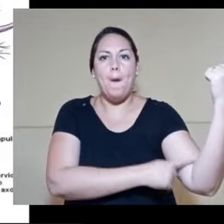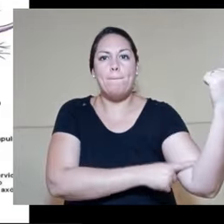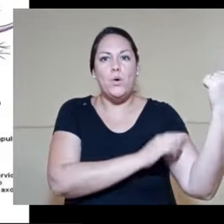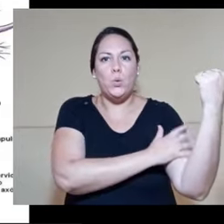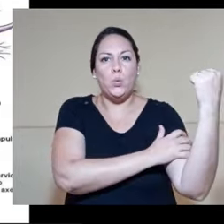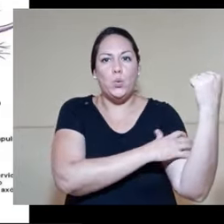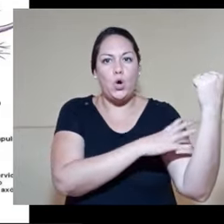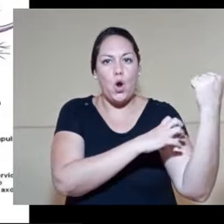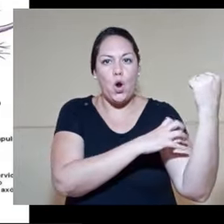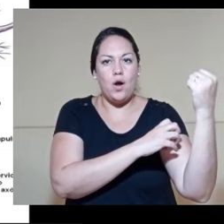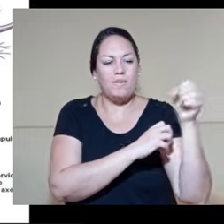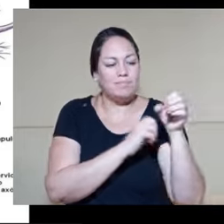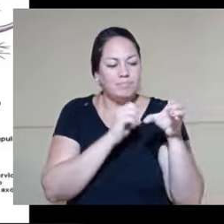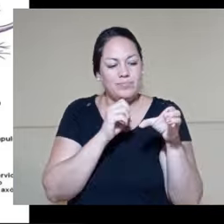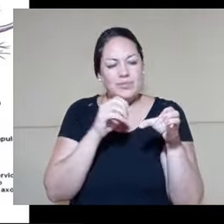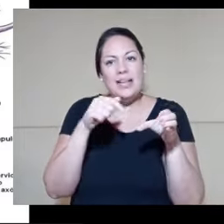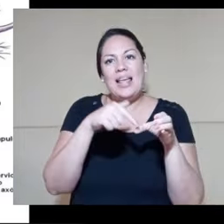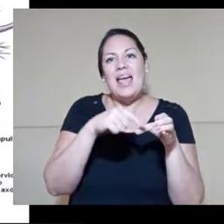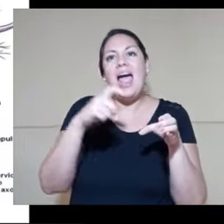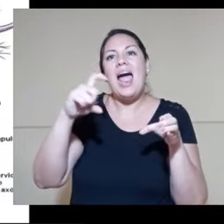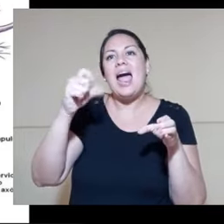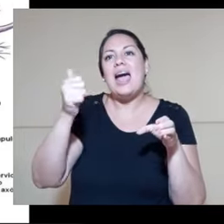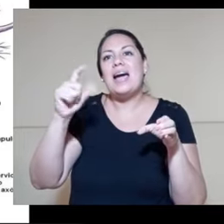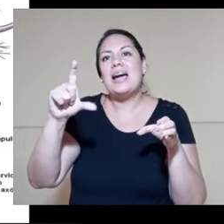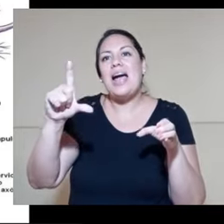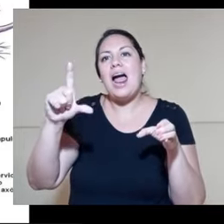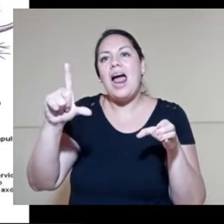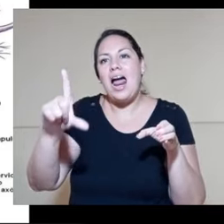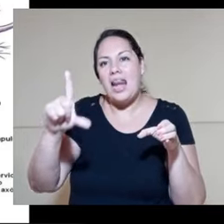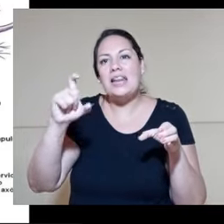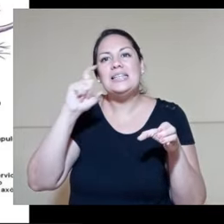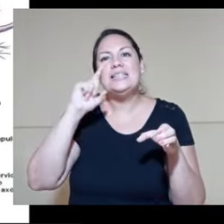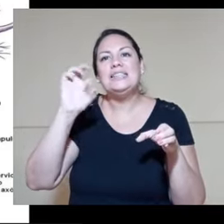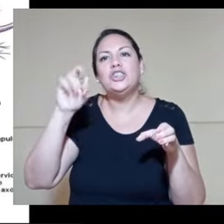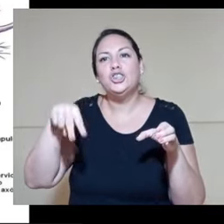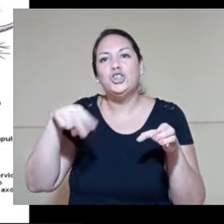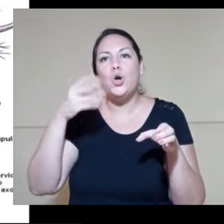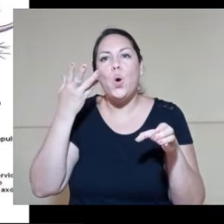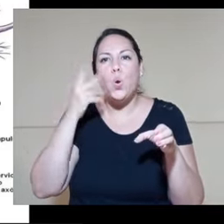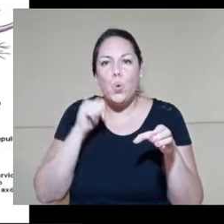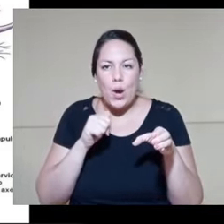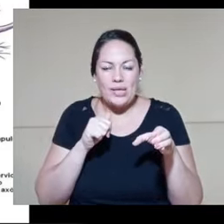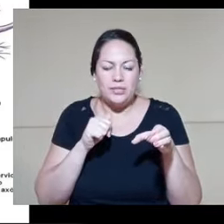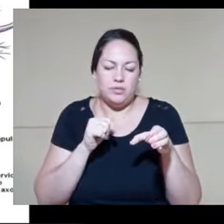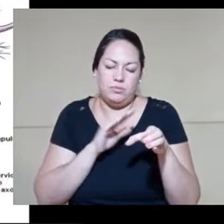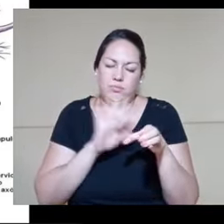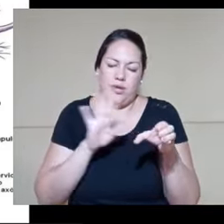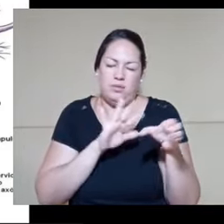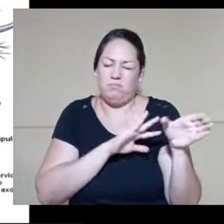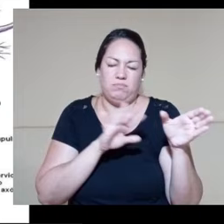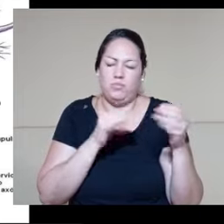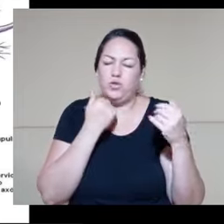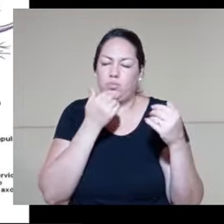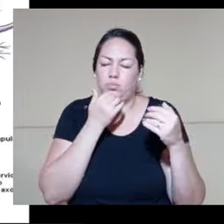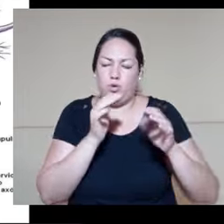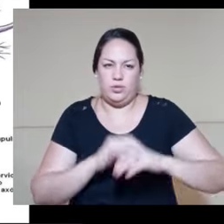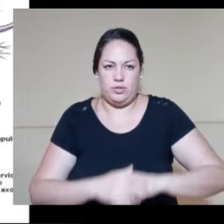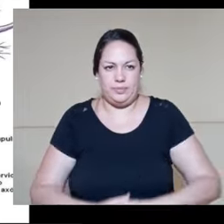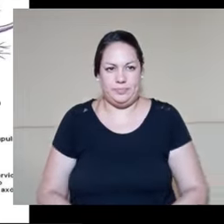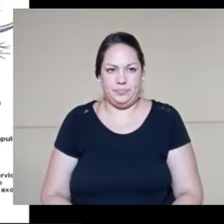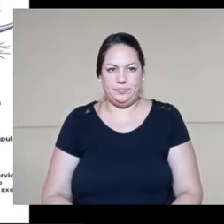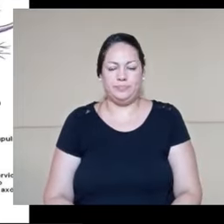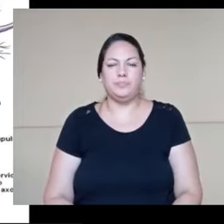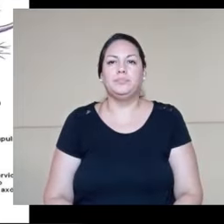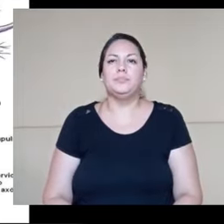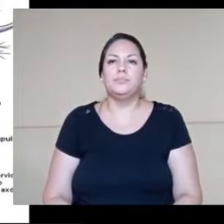veces en el caso del músculo, por ejemplo, es el calcio. Pero no vamos a entrar en esas diferencias porque no tiene sentido. Sépanlo